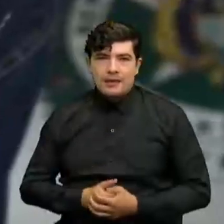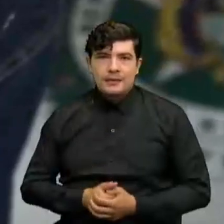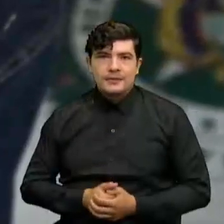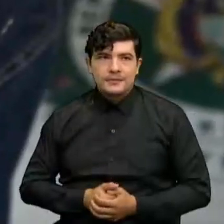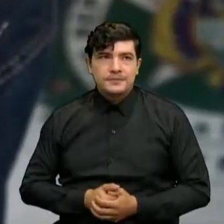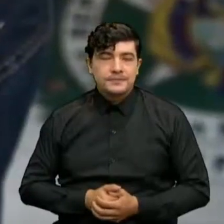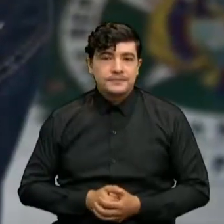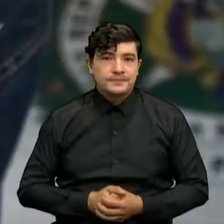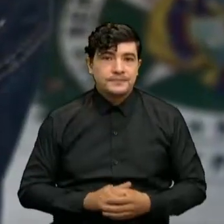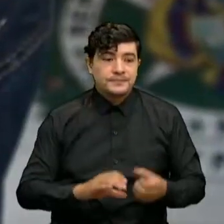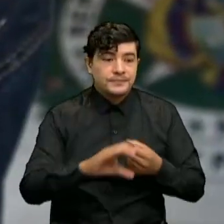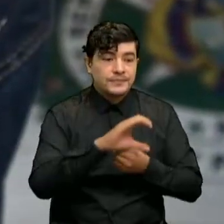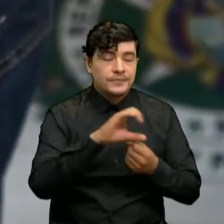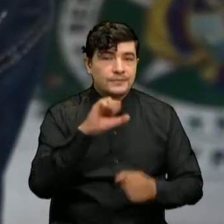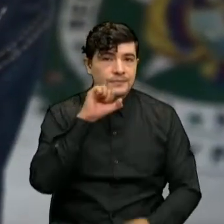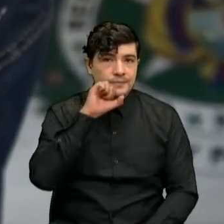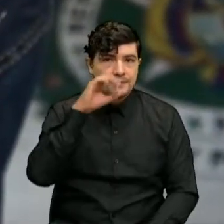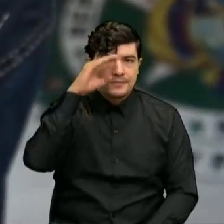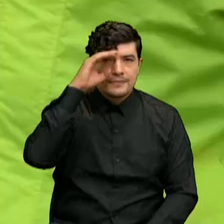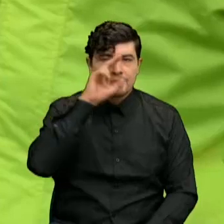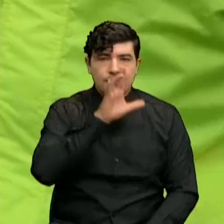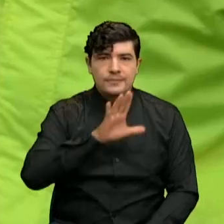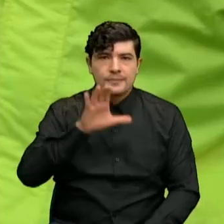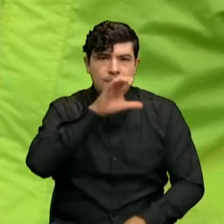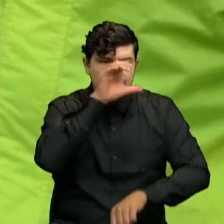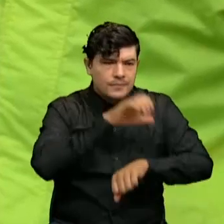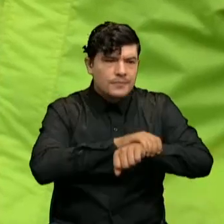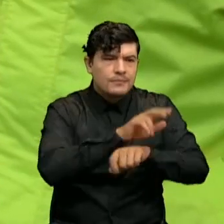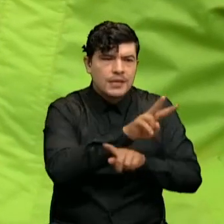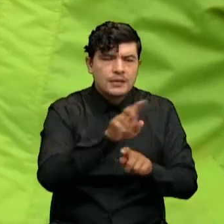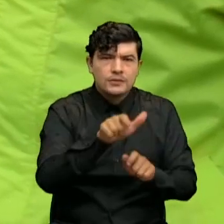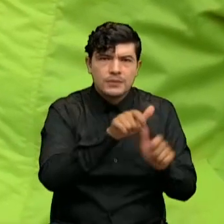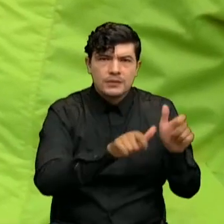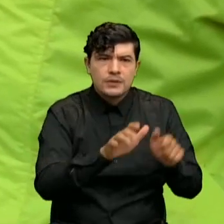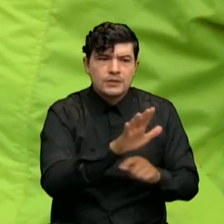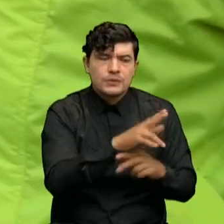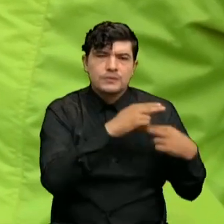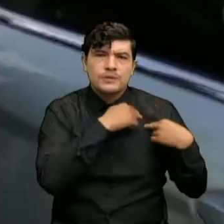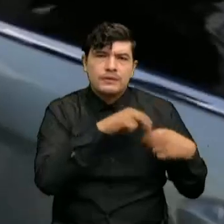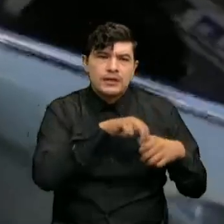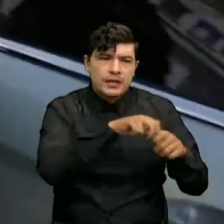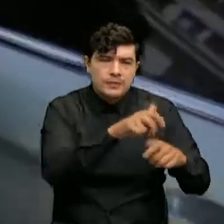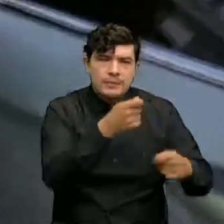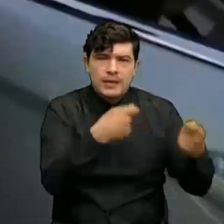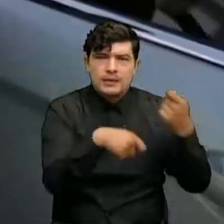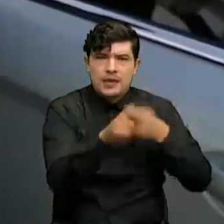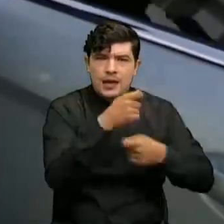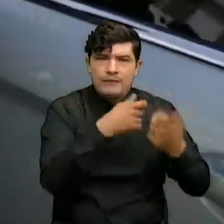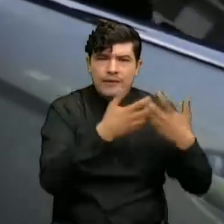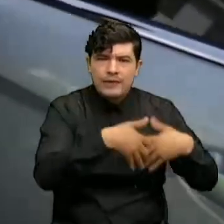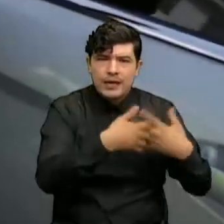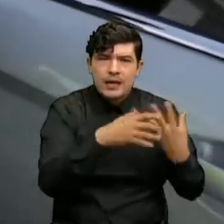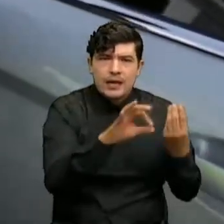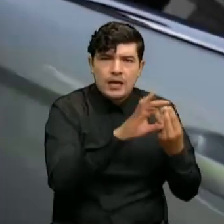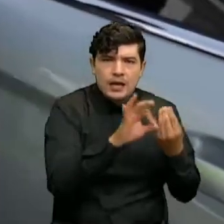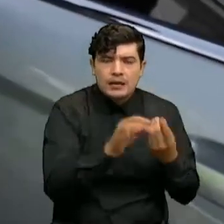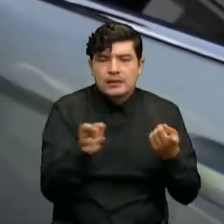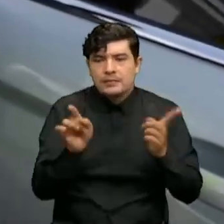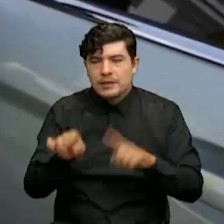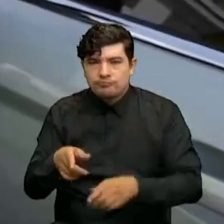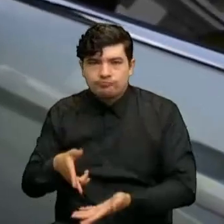en barrancabermeja la policía nacional capturó a 22 personas por delitos como tráfico y porte de estupefacientes tráfico y porte de arma de fuego